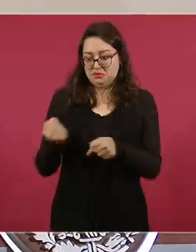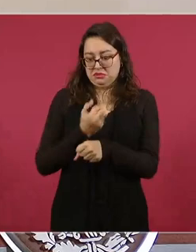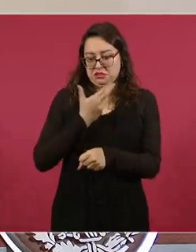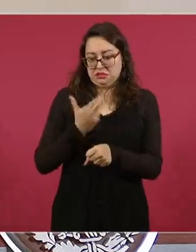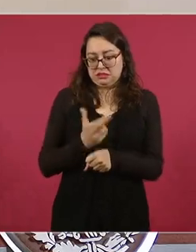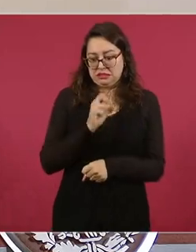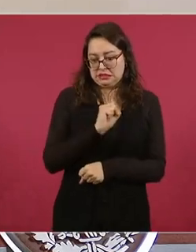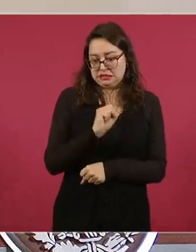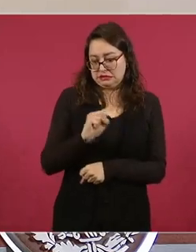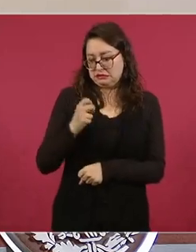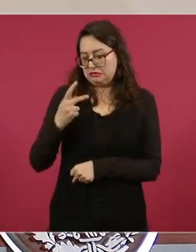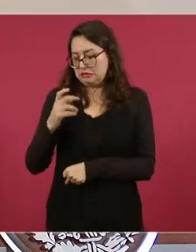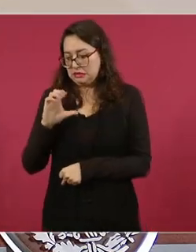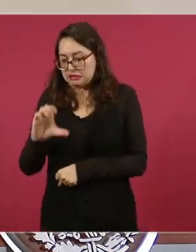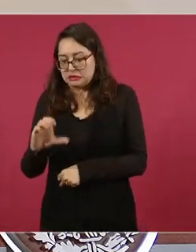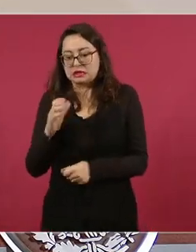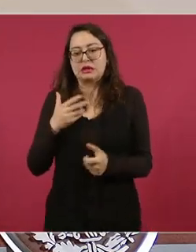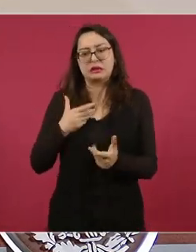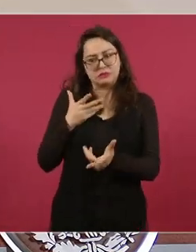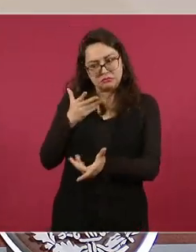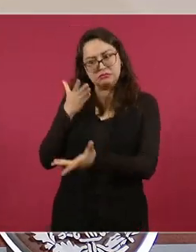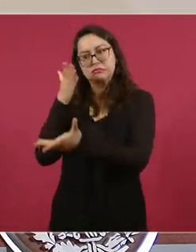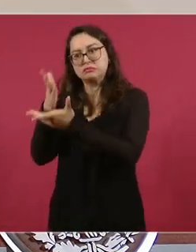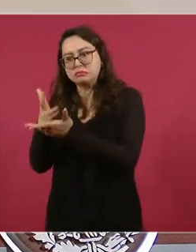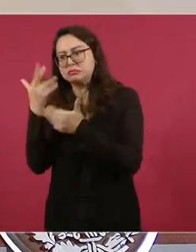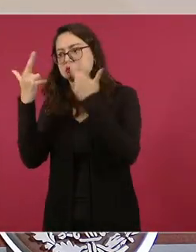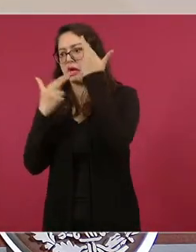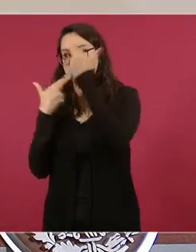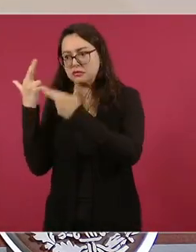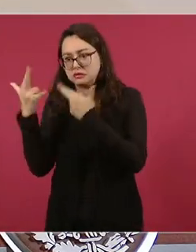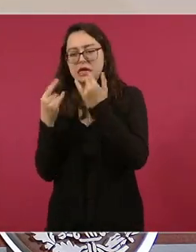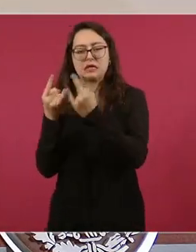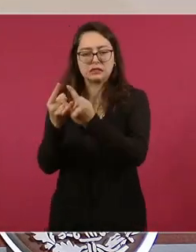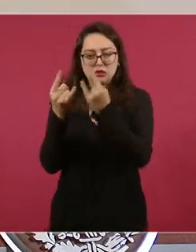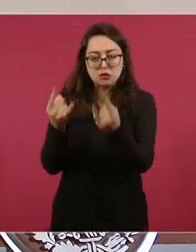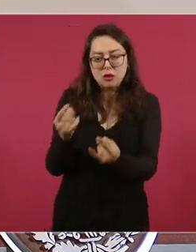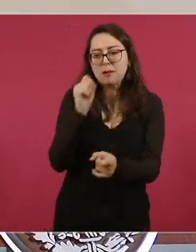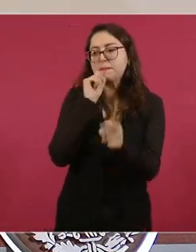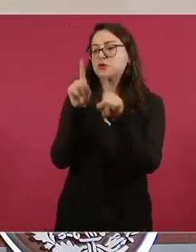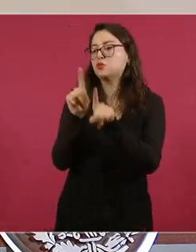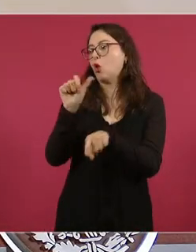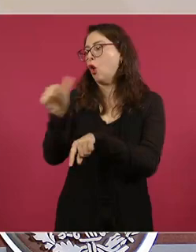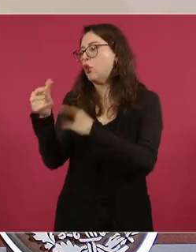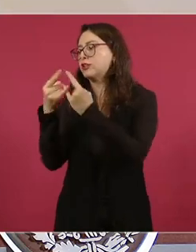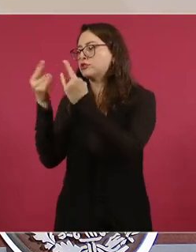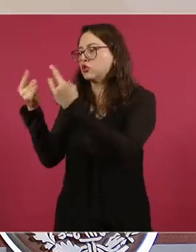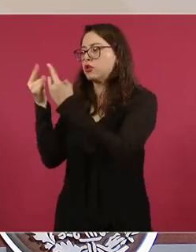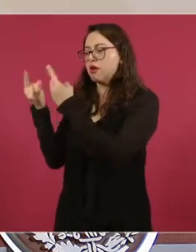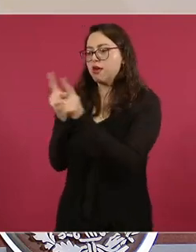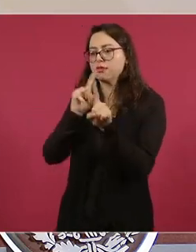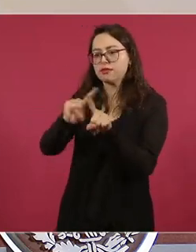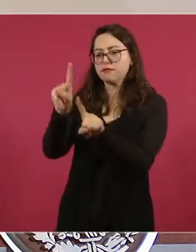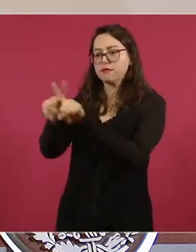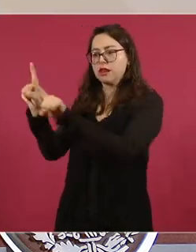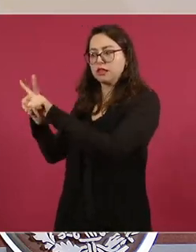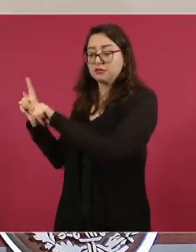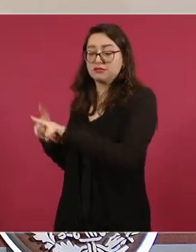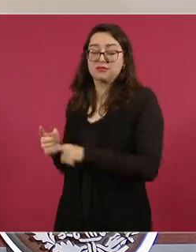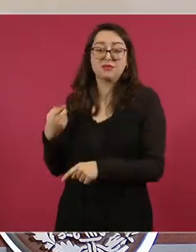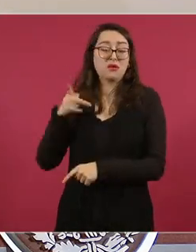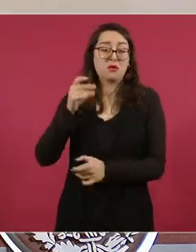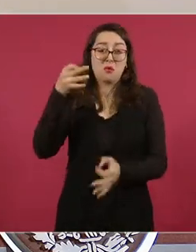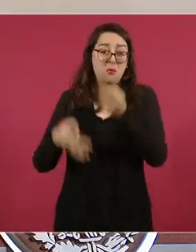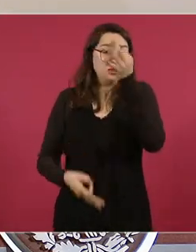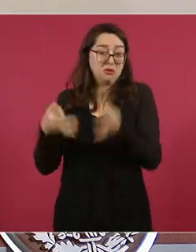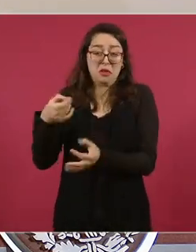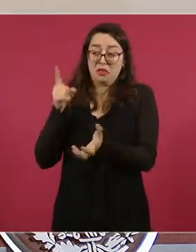no solamente a ver este caso, sino algunos otros casos más que tienen un poquito de más tiempo y hemos estado